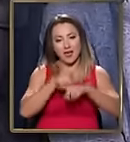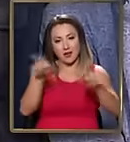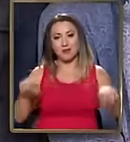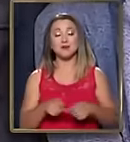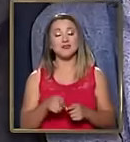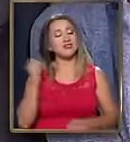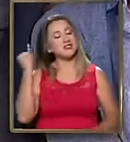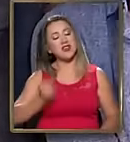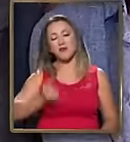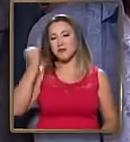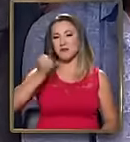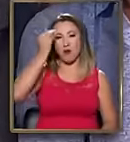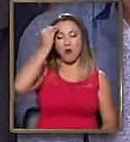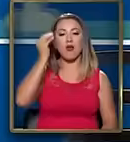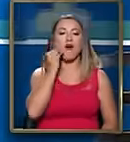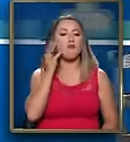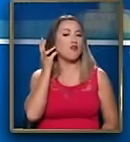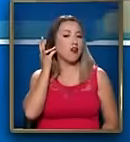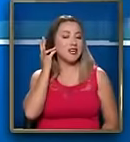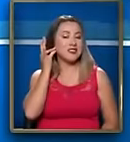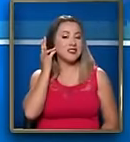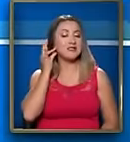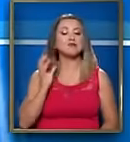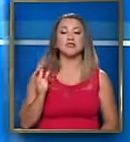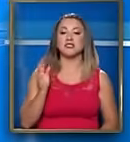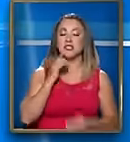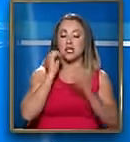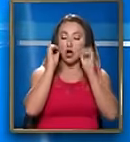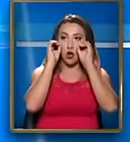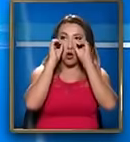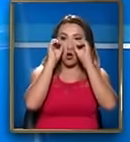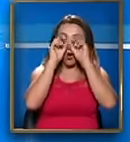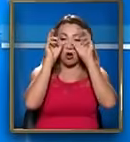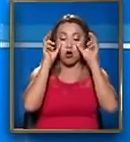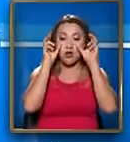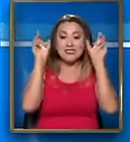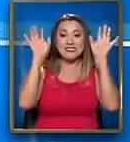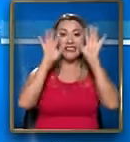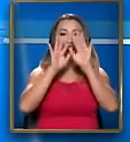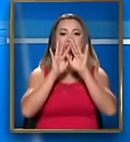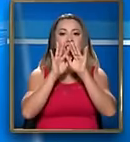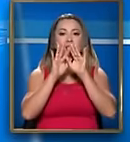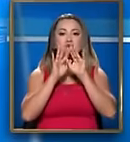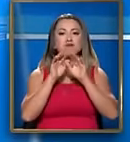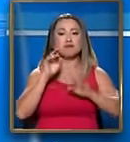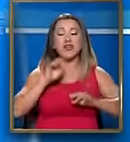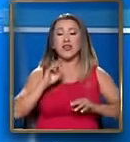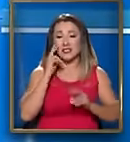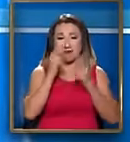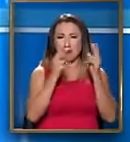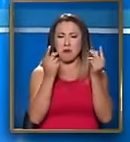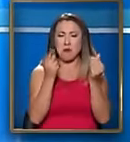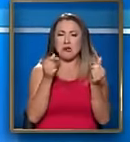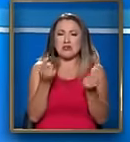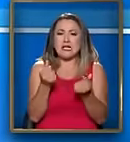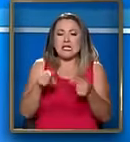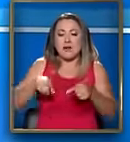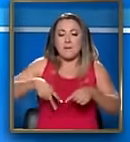Yo siempre me acuerdo de mi abuelita que tenía unos ojos celestes preciosos que le hacían juego con unas varices medias lilas que tenía